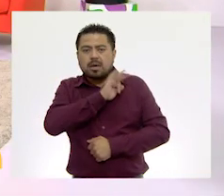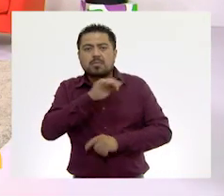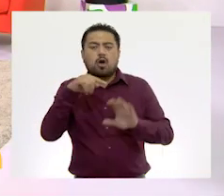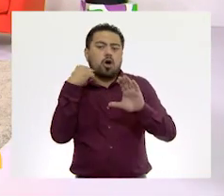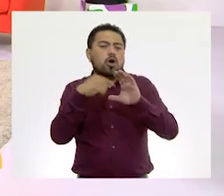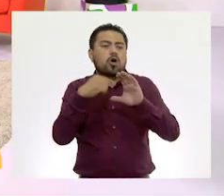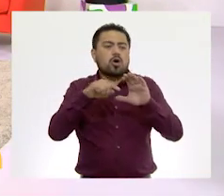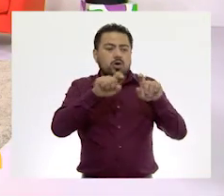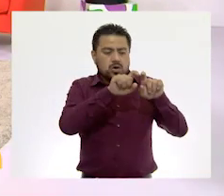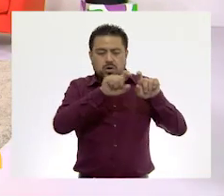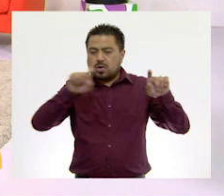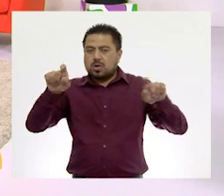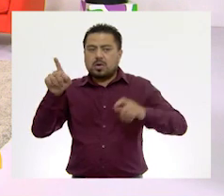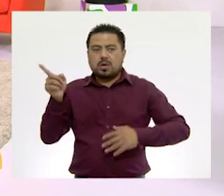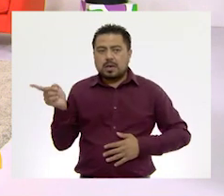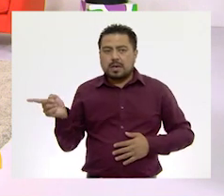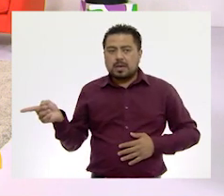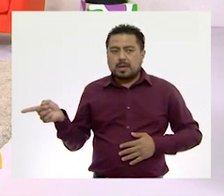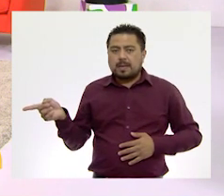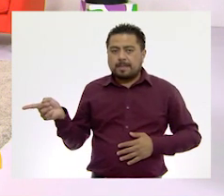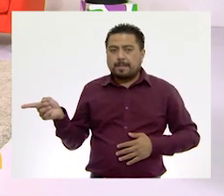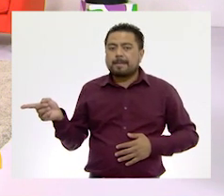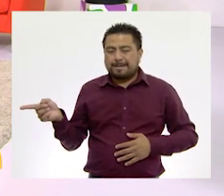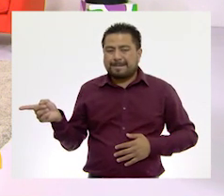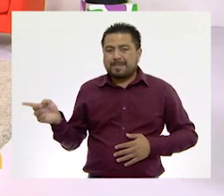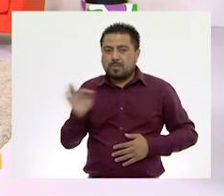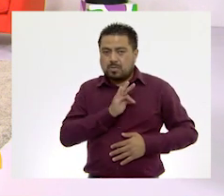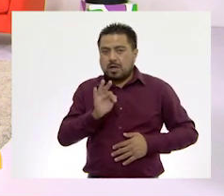correo que aparece en pantalla